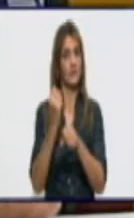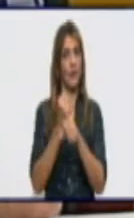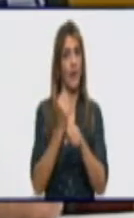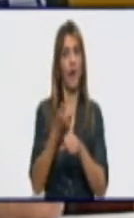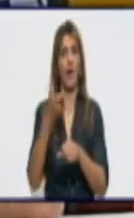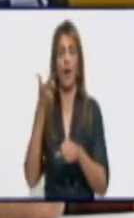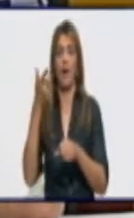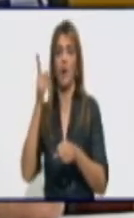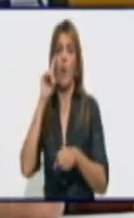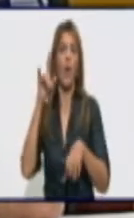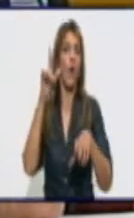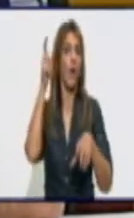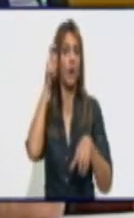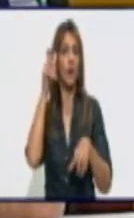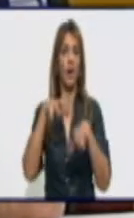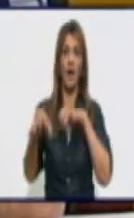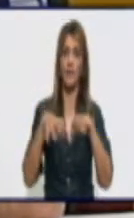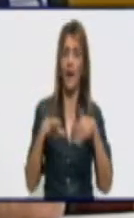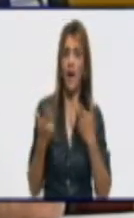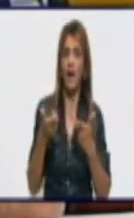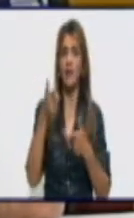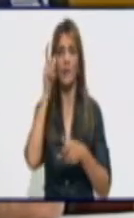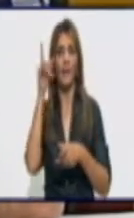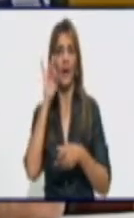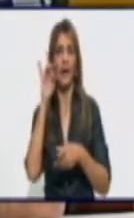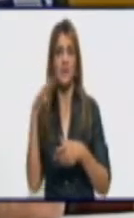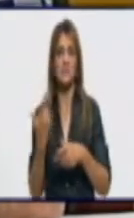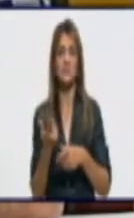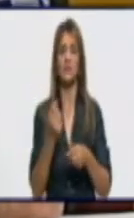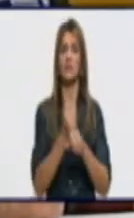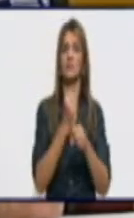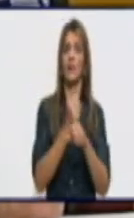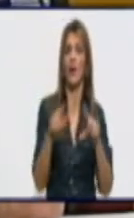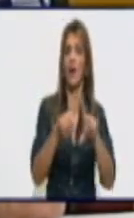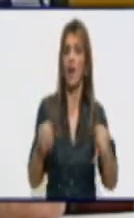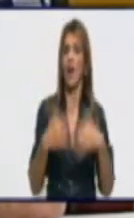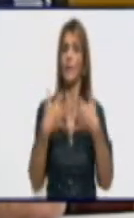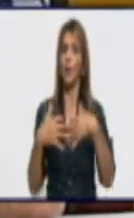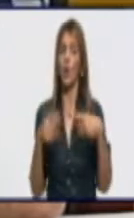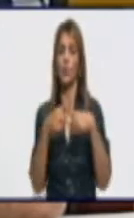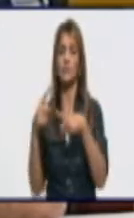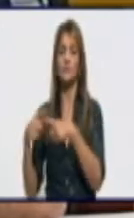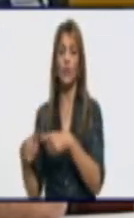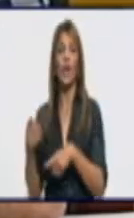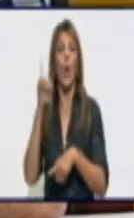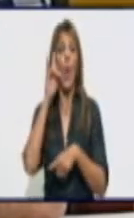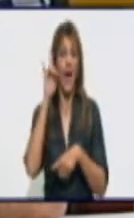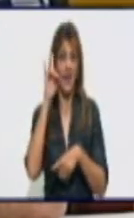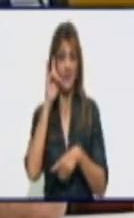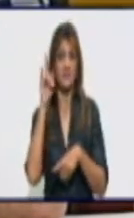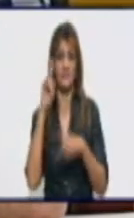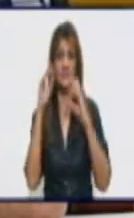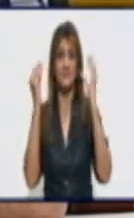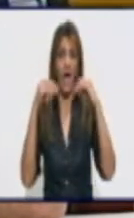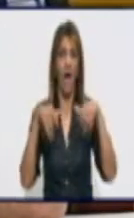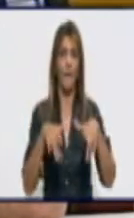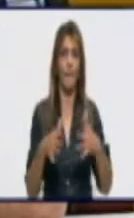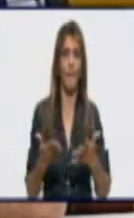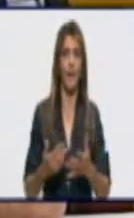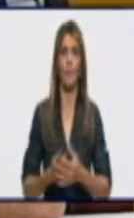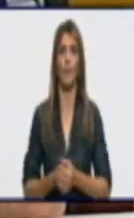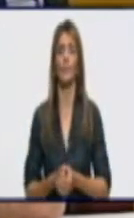el proceso de contratación hoy solo hasta el nivel de la base productiva. En el caso de la leche, nosotros conocemos, casi